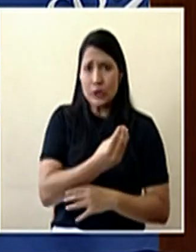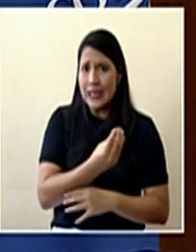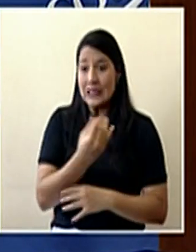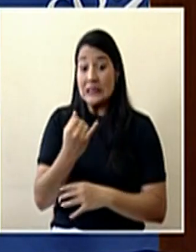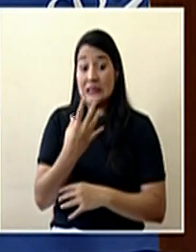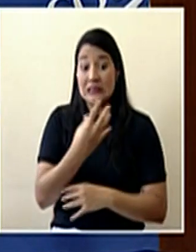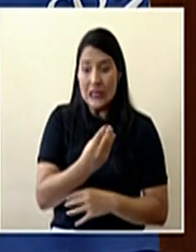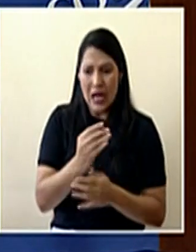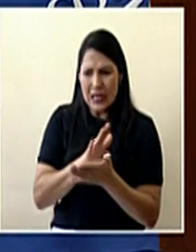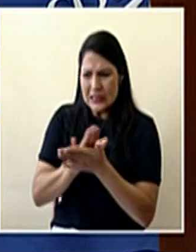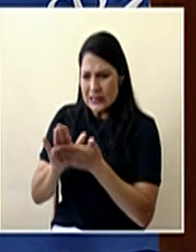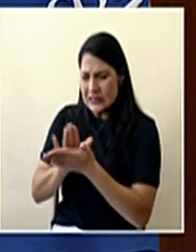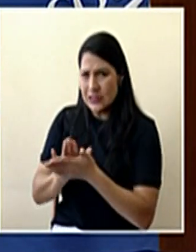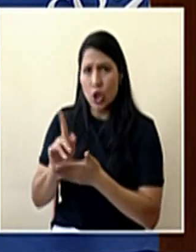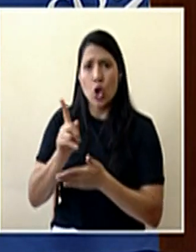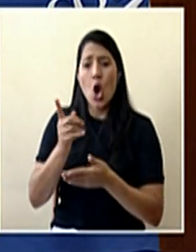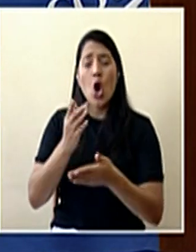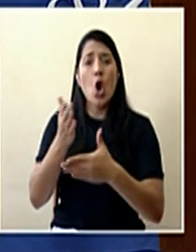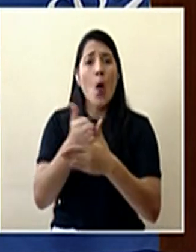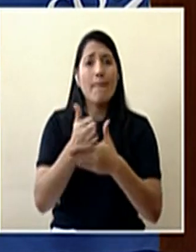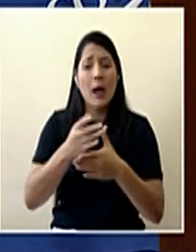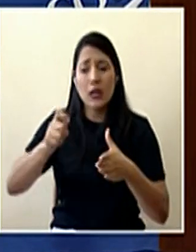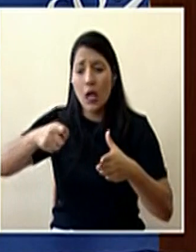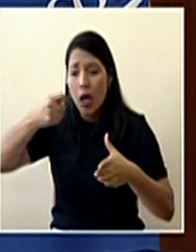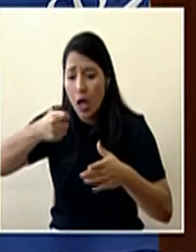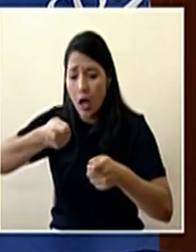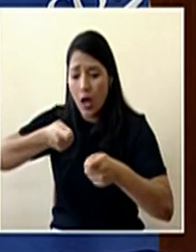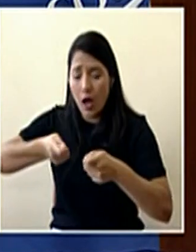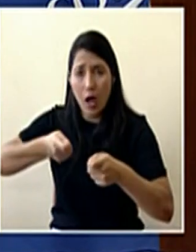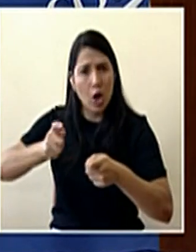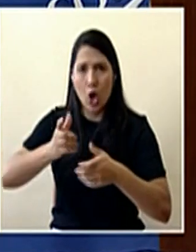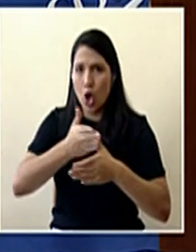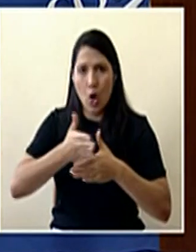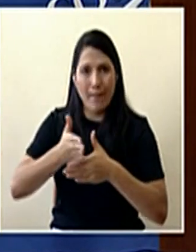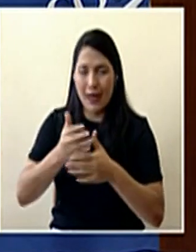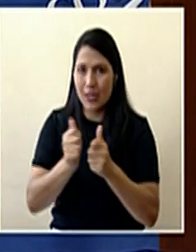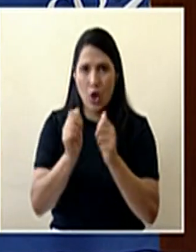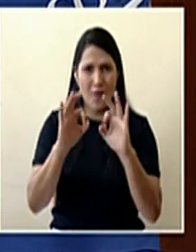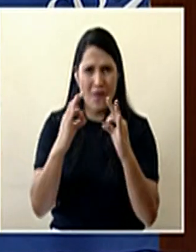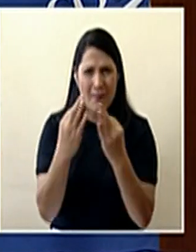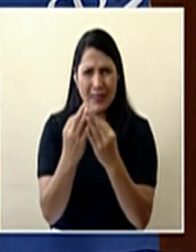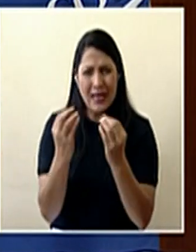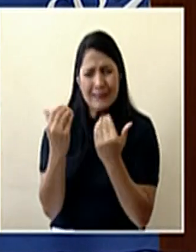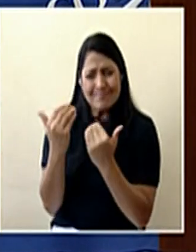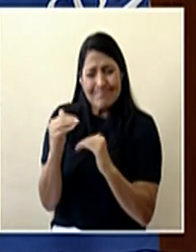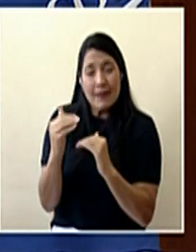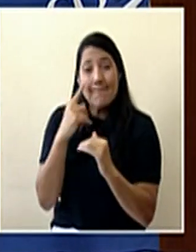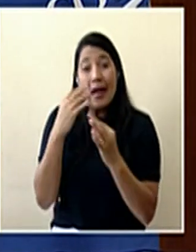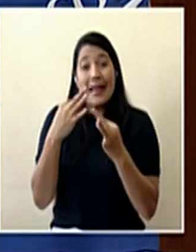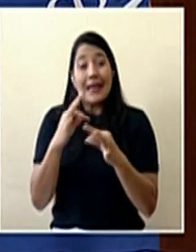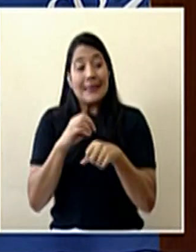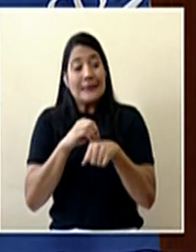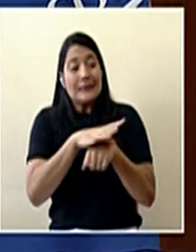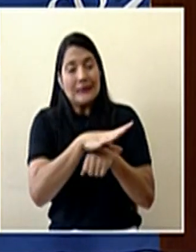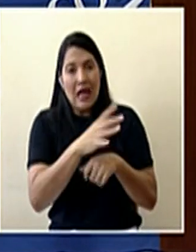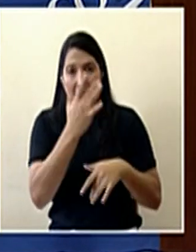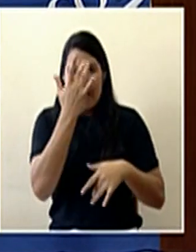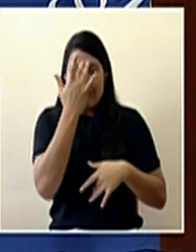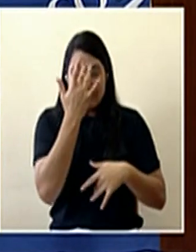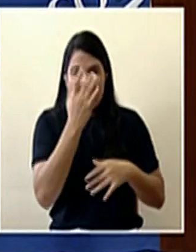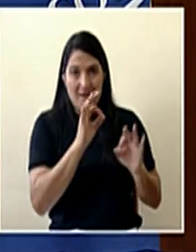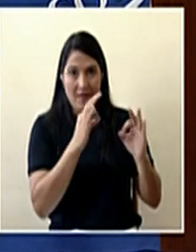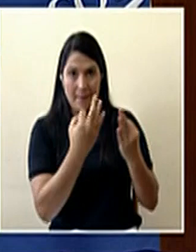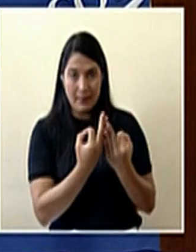estuvo, que no comparta utensilios con los demás, limitar ese acceso para tratar de no contagiar al resto de las